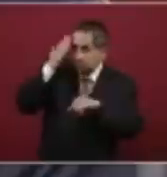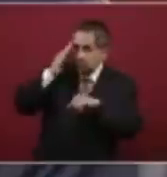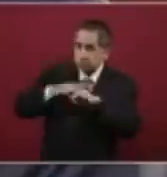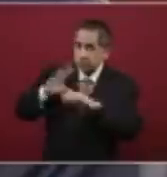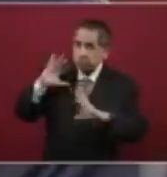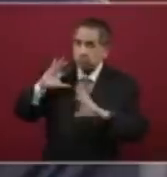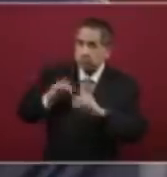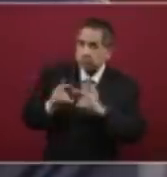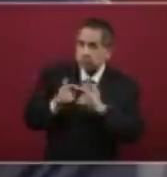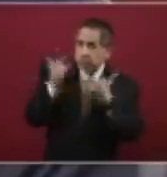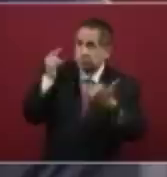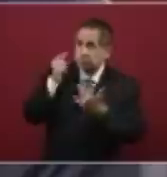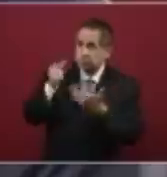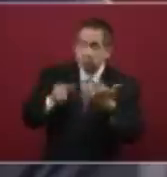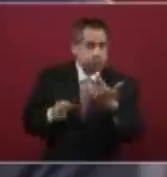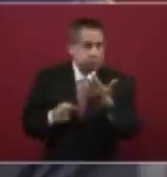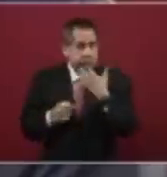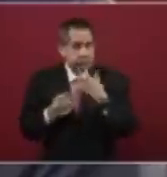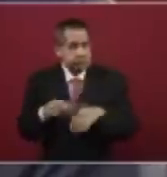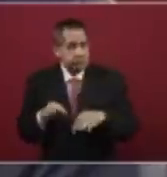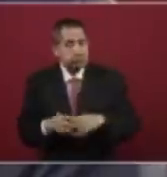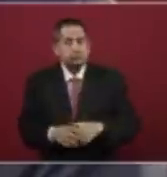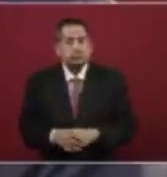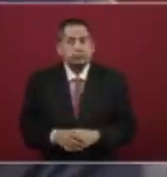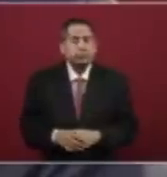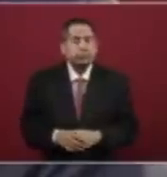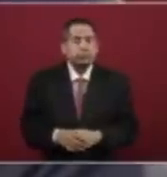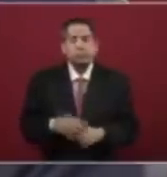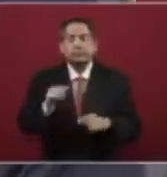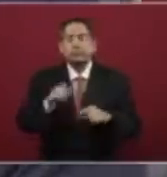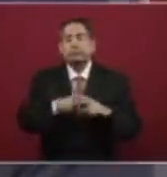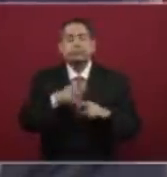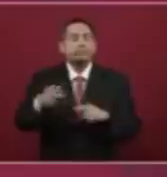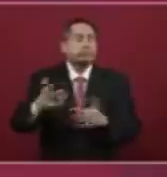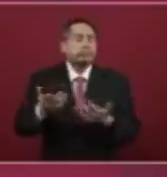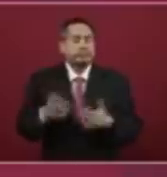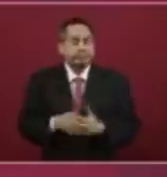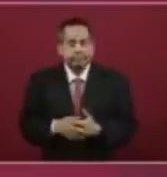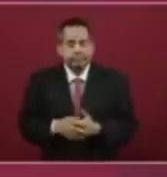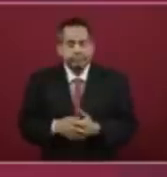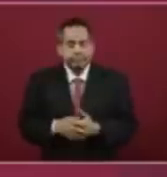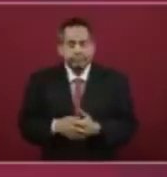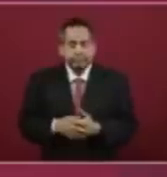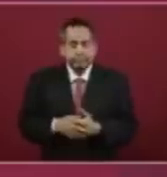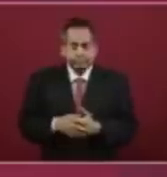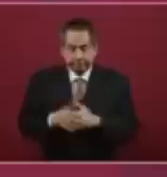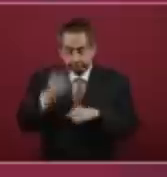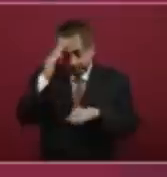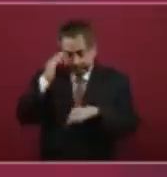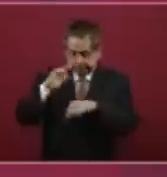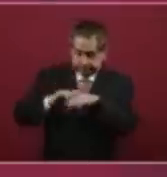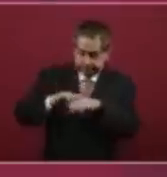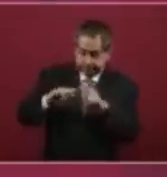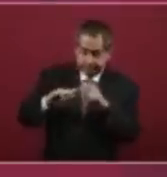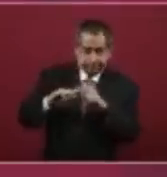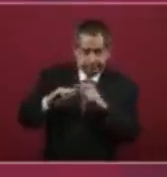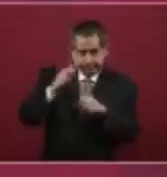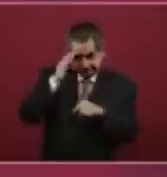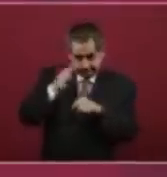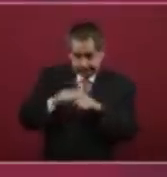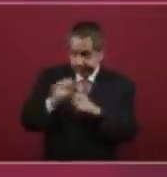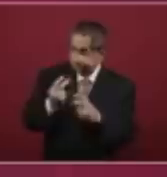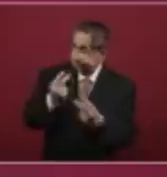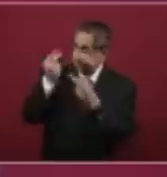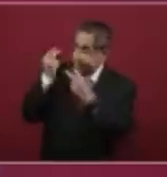Alguien ha dicho que la memoria es la materia prima de